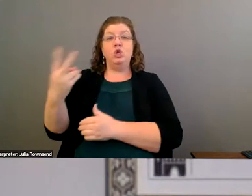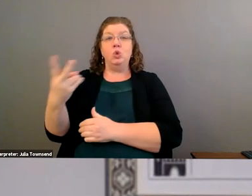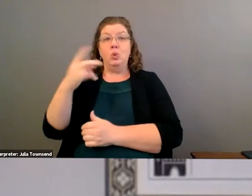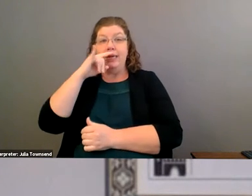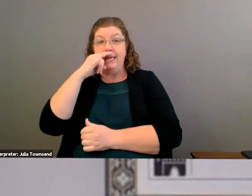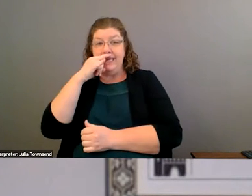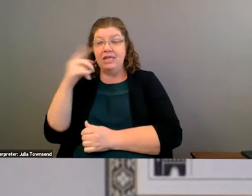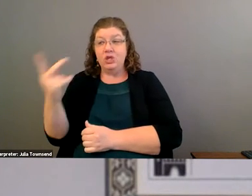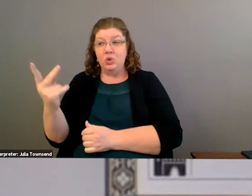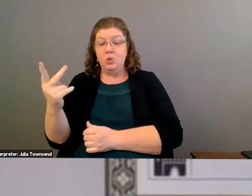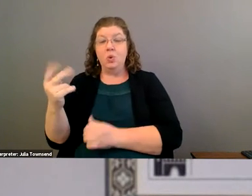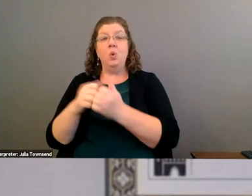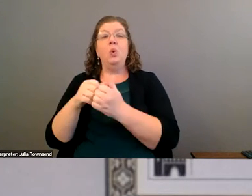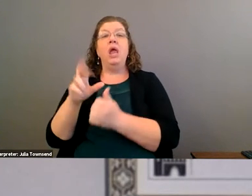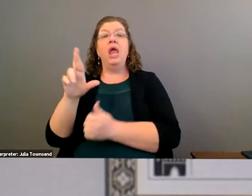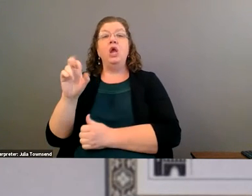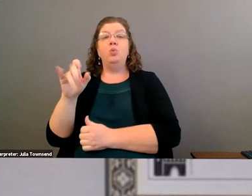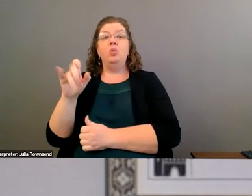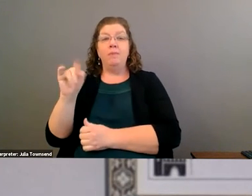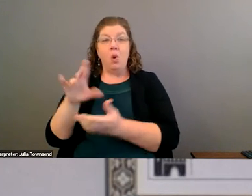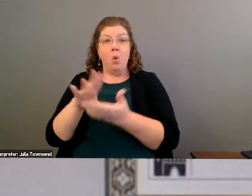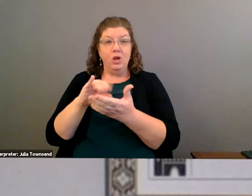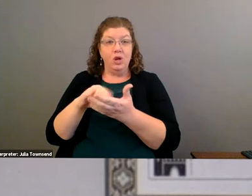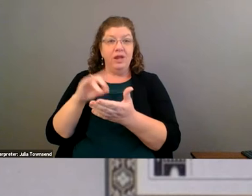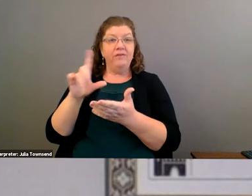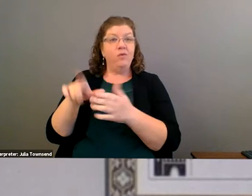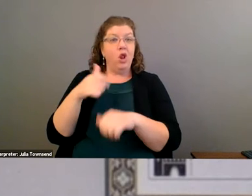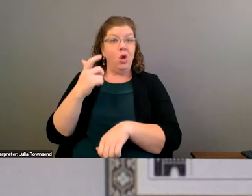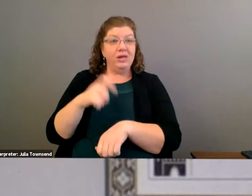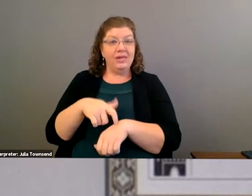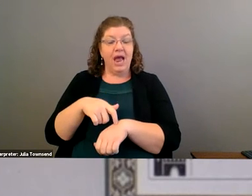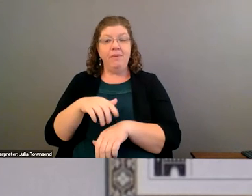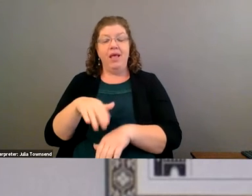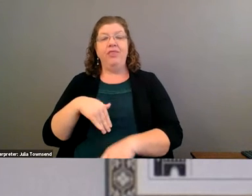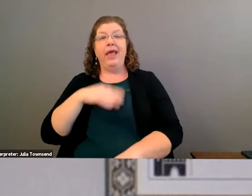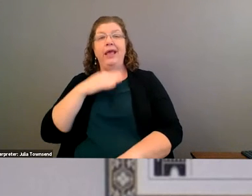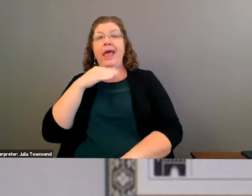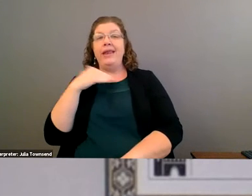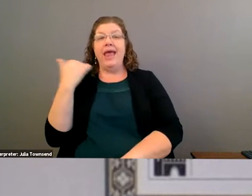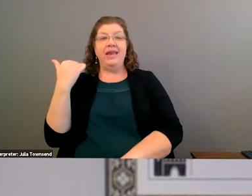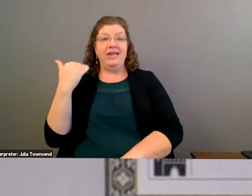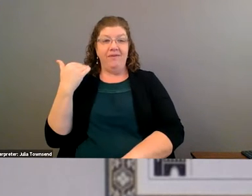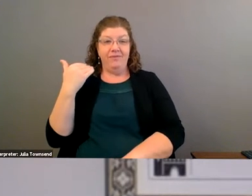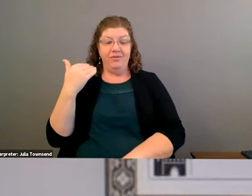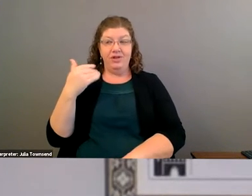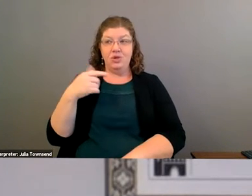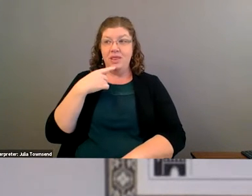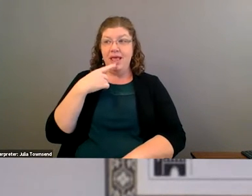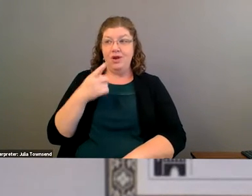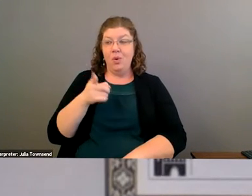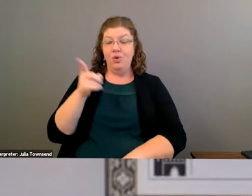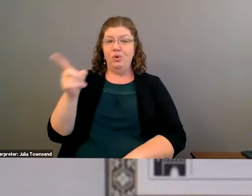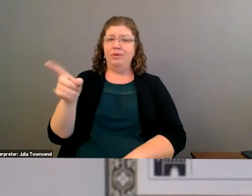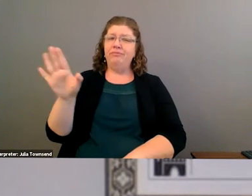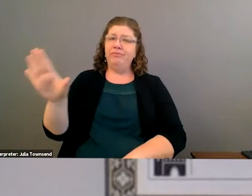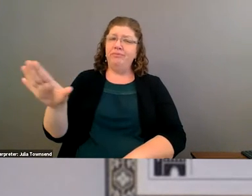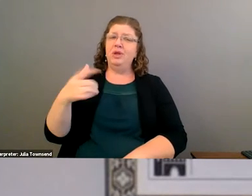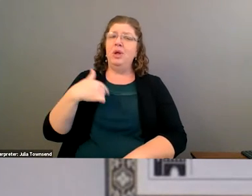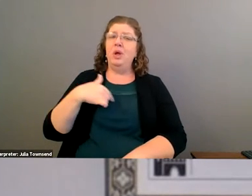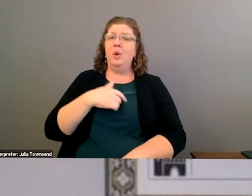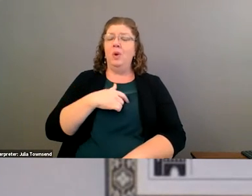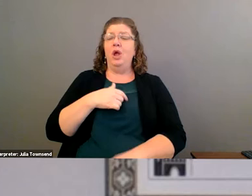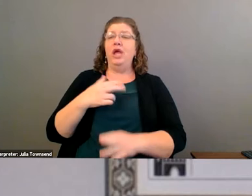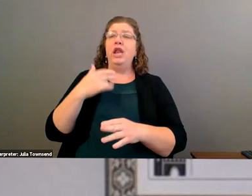han estado en aprendizaje a distancia por mucho tiempo y posiblemente ya están hartos. Así que le dijeron, nosotros